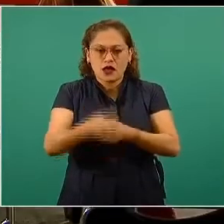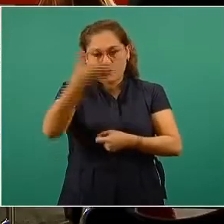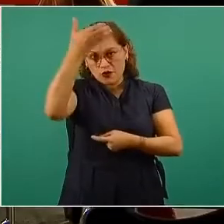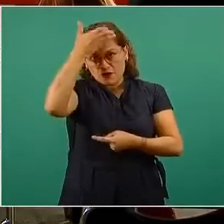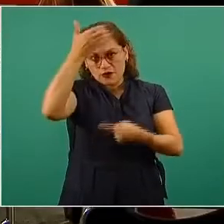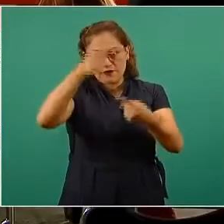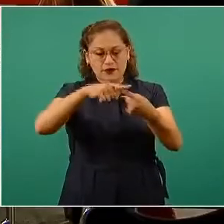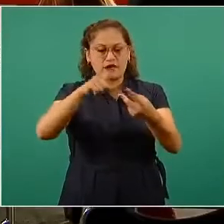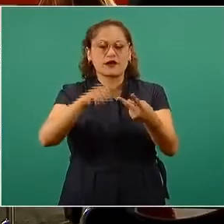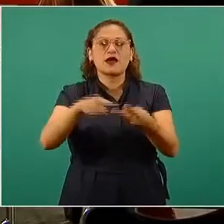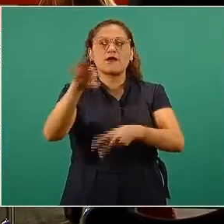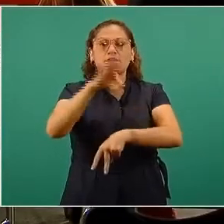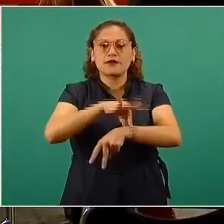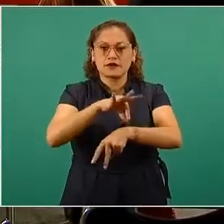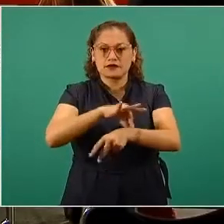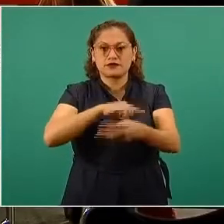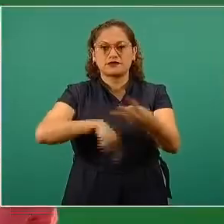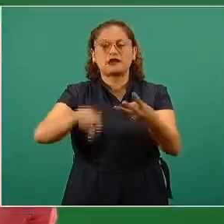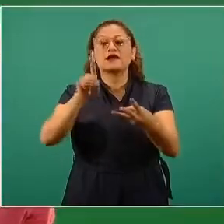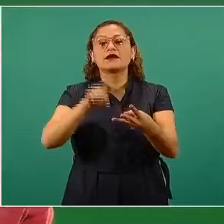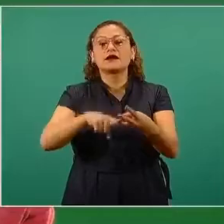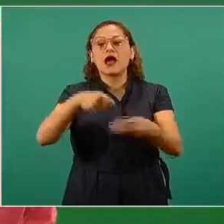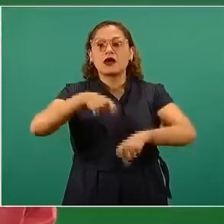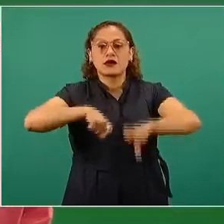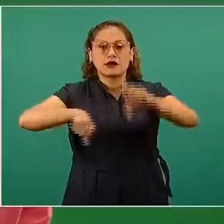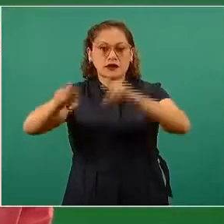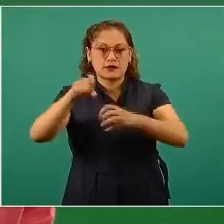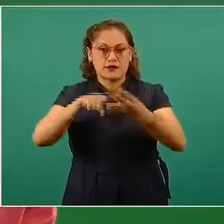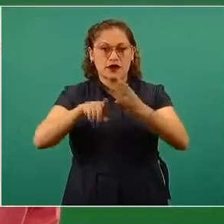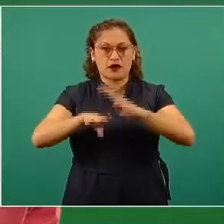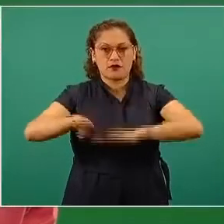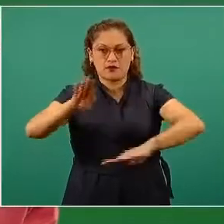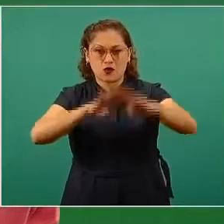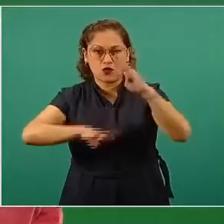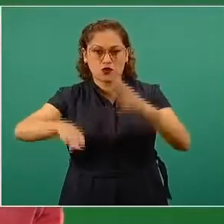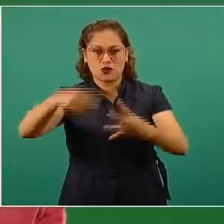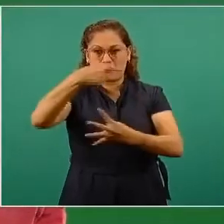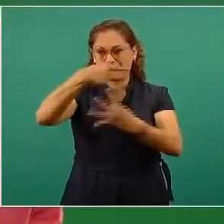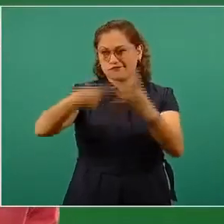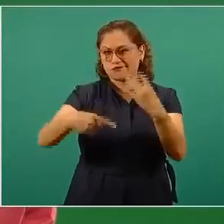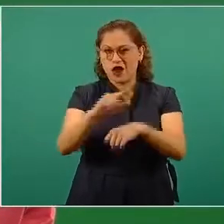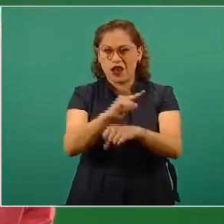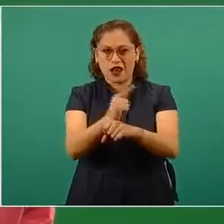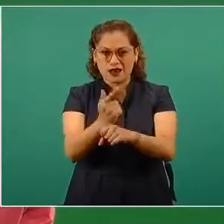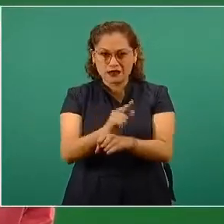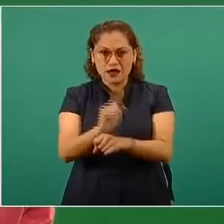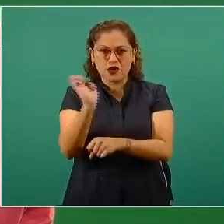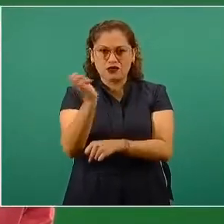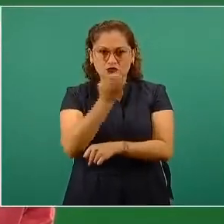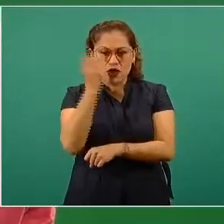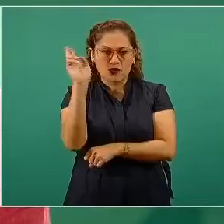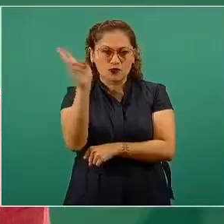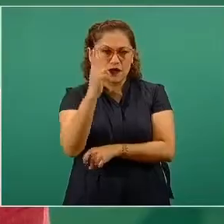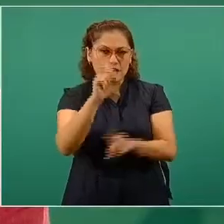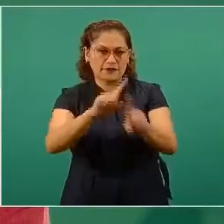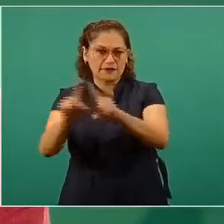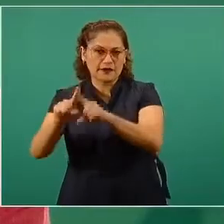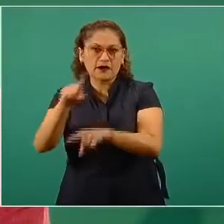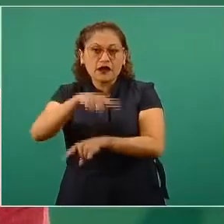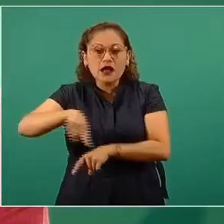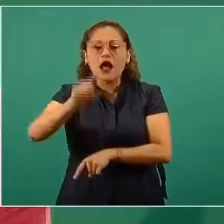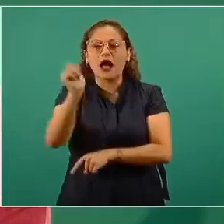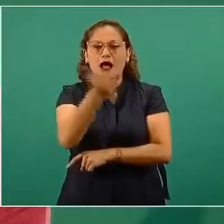medicina, química, biología, etcétera. Entonces también cumplen papeles importantes en el operativo